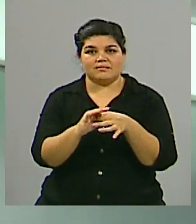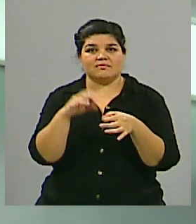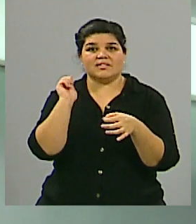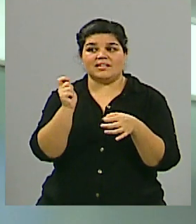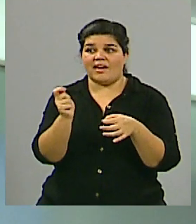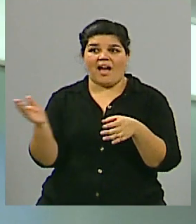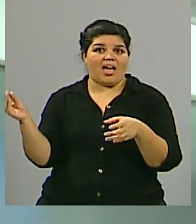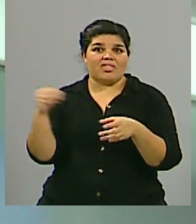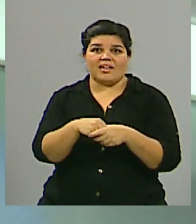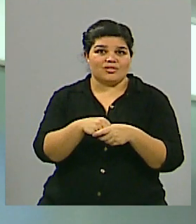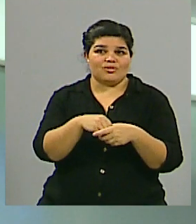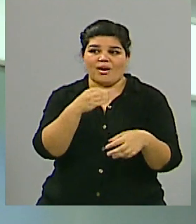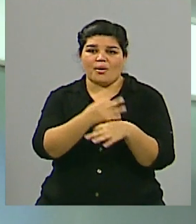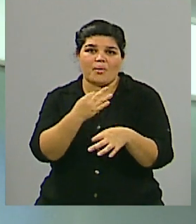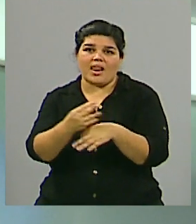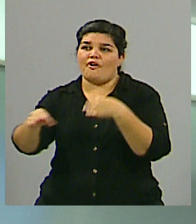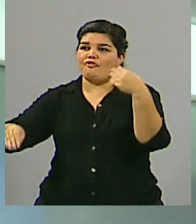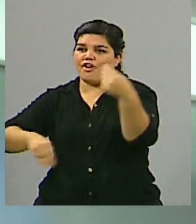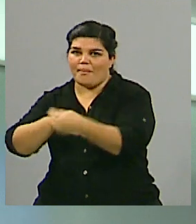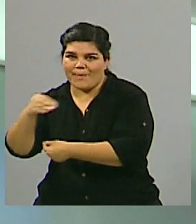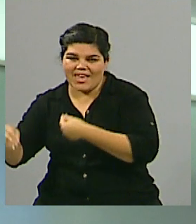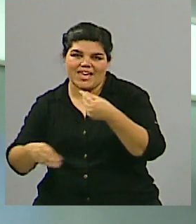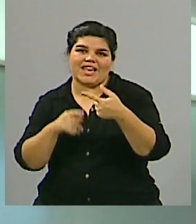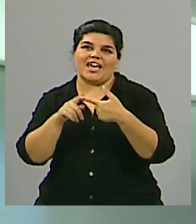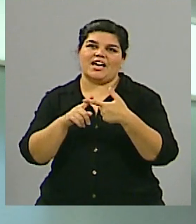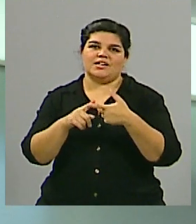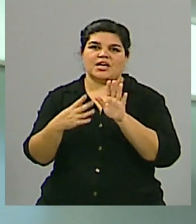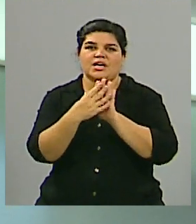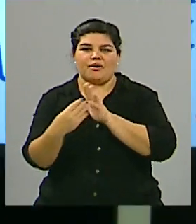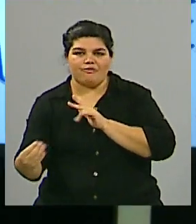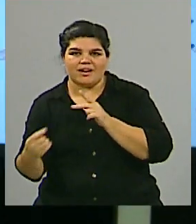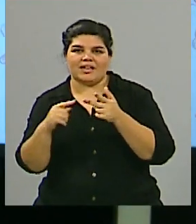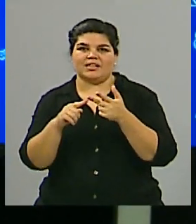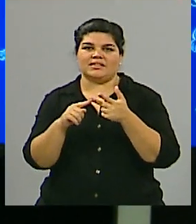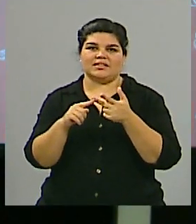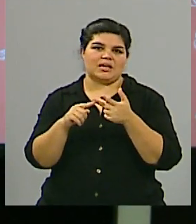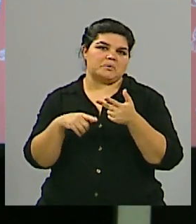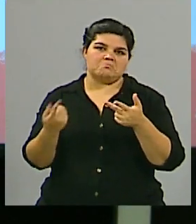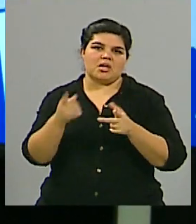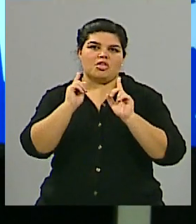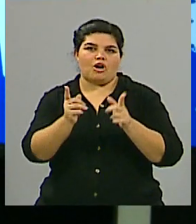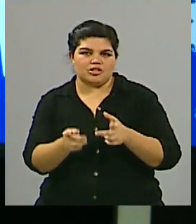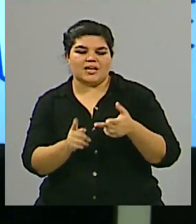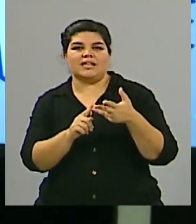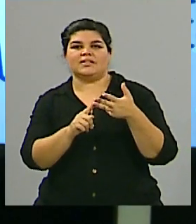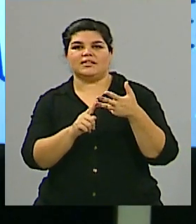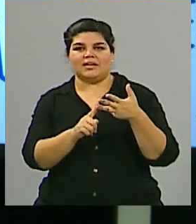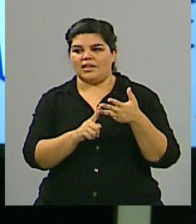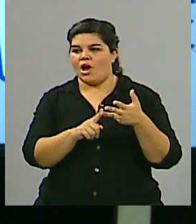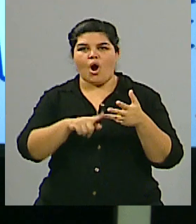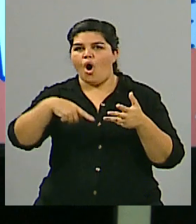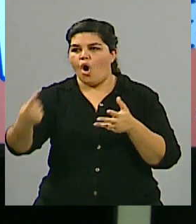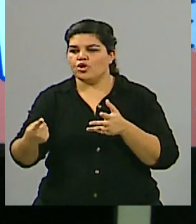Y bueno, la habitamos todos, la habita la familia, la habita el referente, cualquiera sea, la habita el docente, la habita el par, la habita